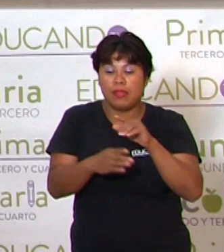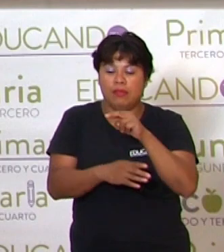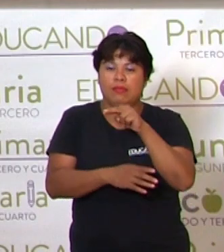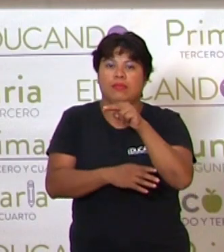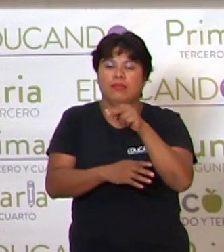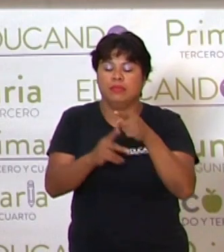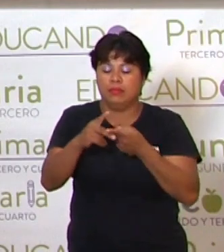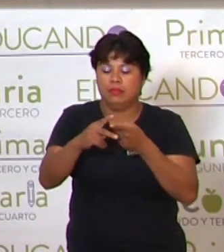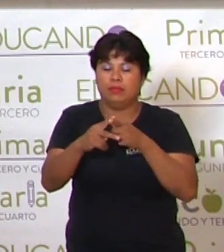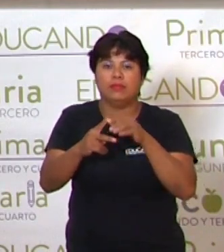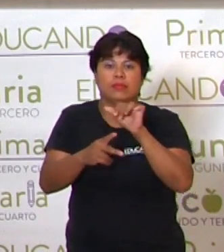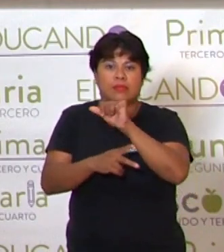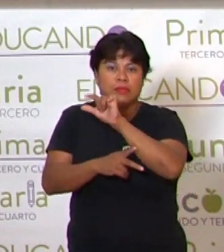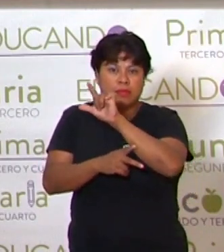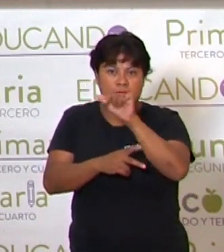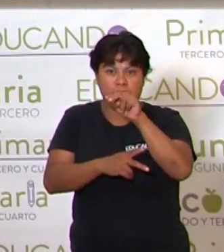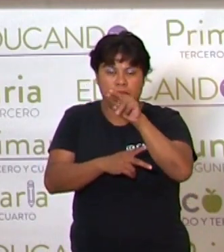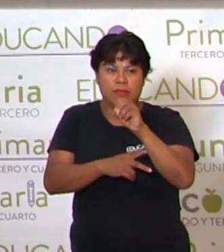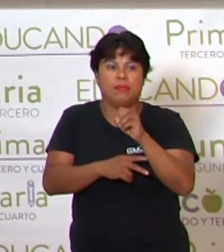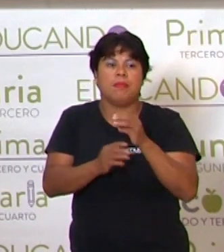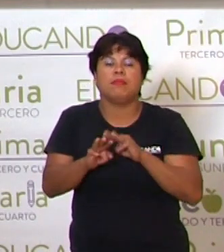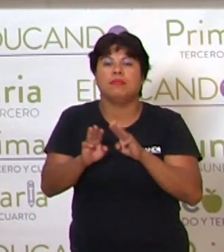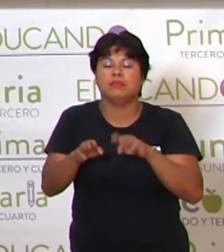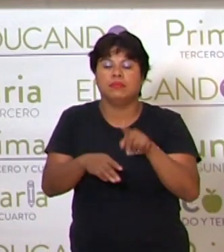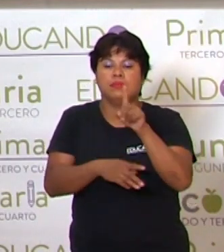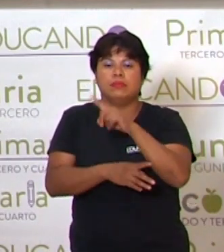llano. Por lo tanto, mide